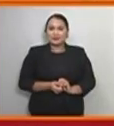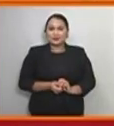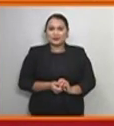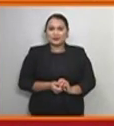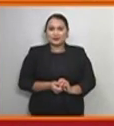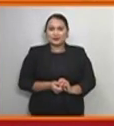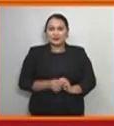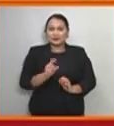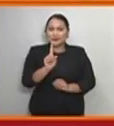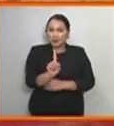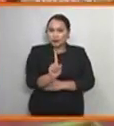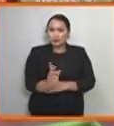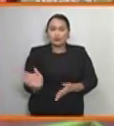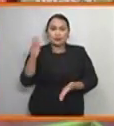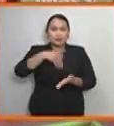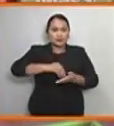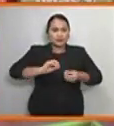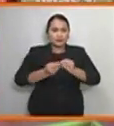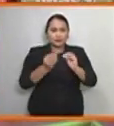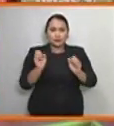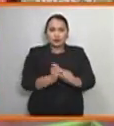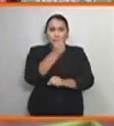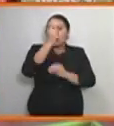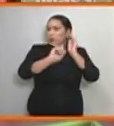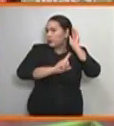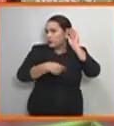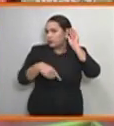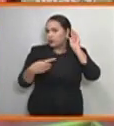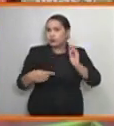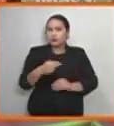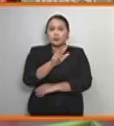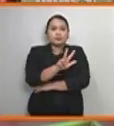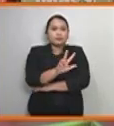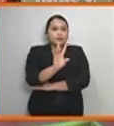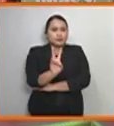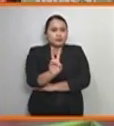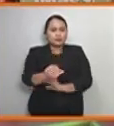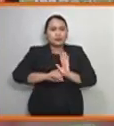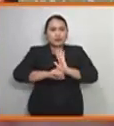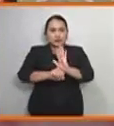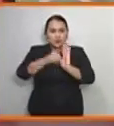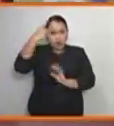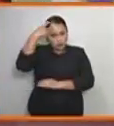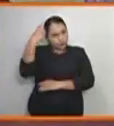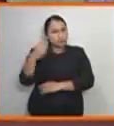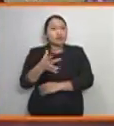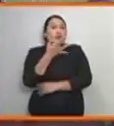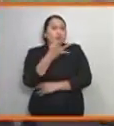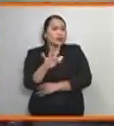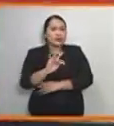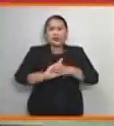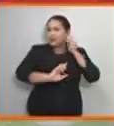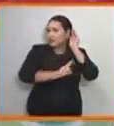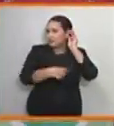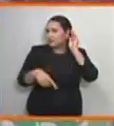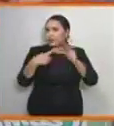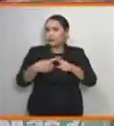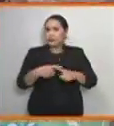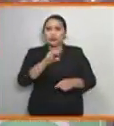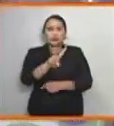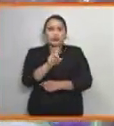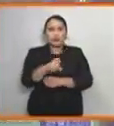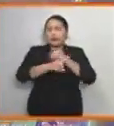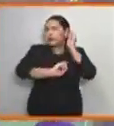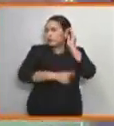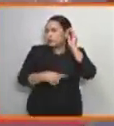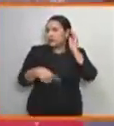porque este es el 1, repito con mucho gusto, el número ganador para la diaria es el 37 con su símbolo de sueño, suerte. Para Multi X es 2X,